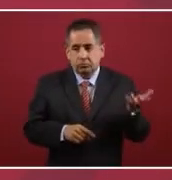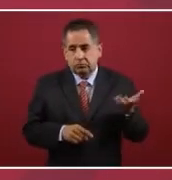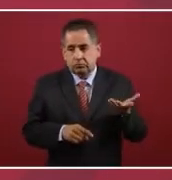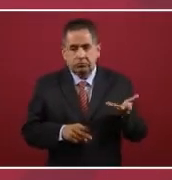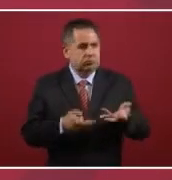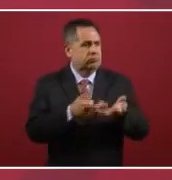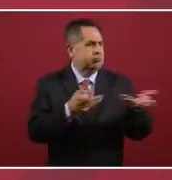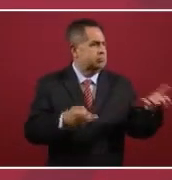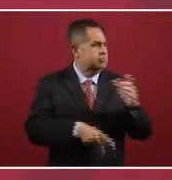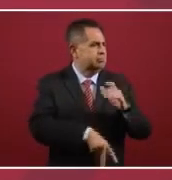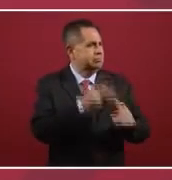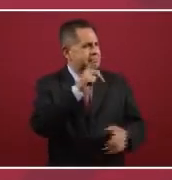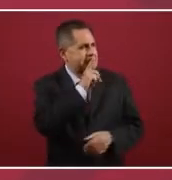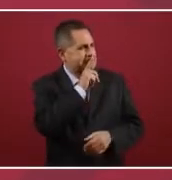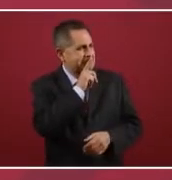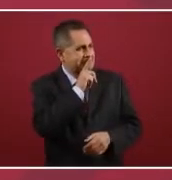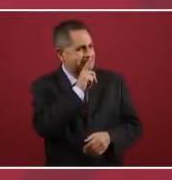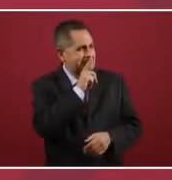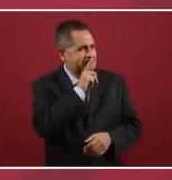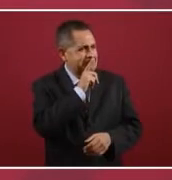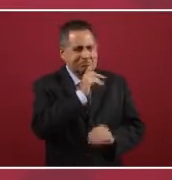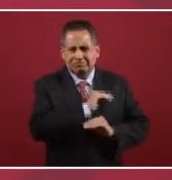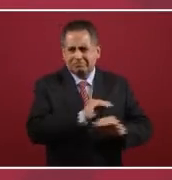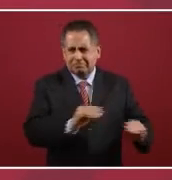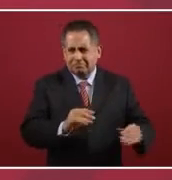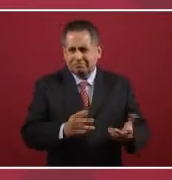terrenos baldíos,